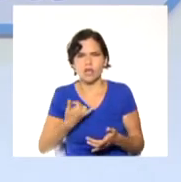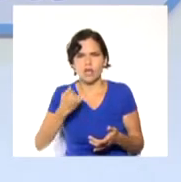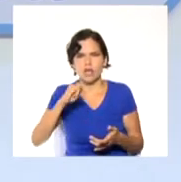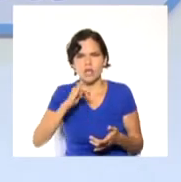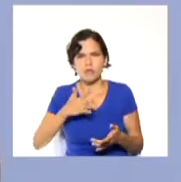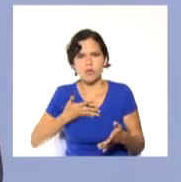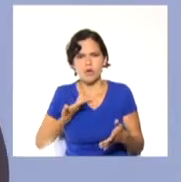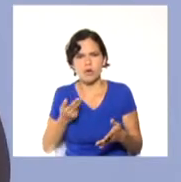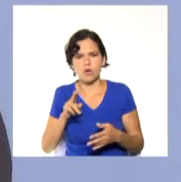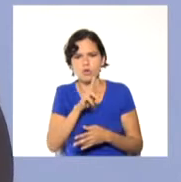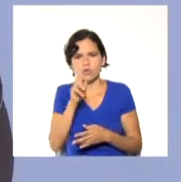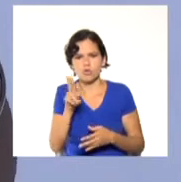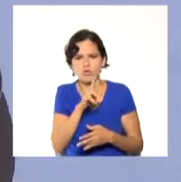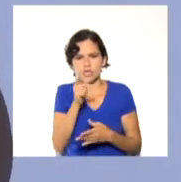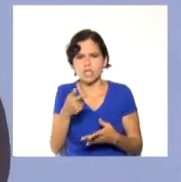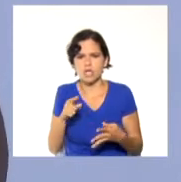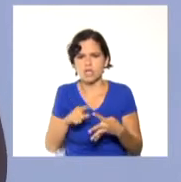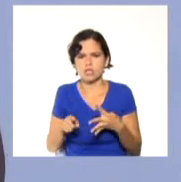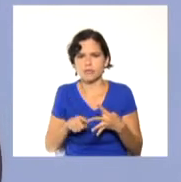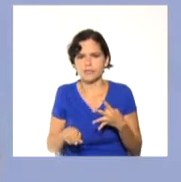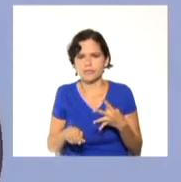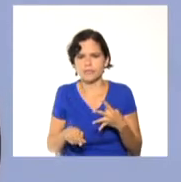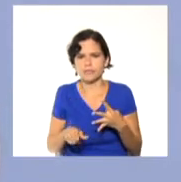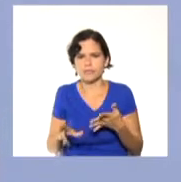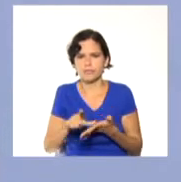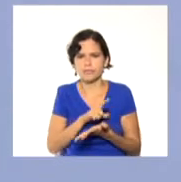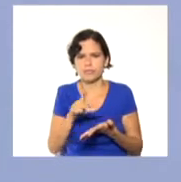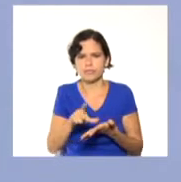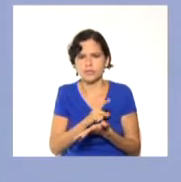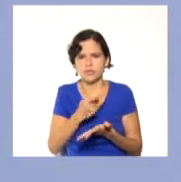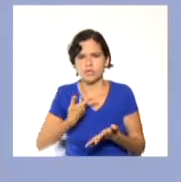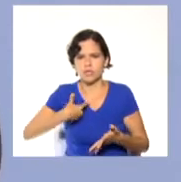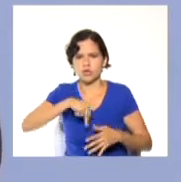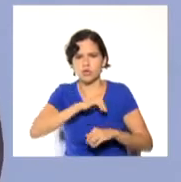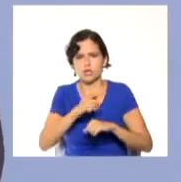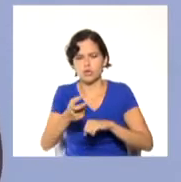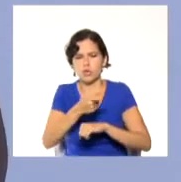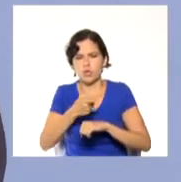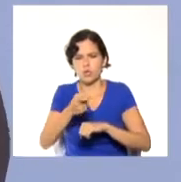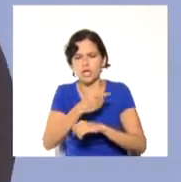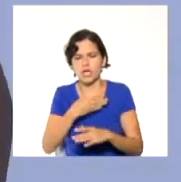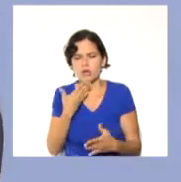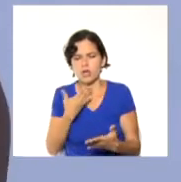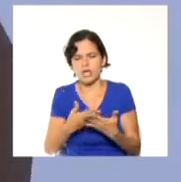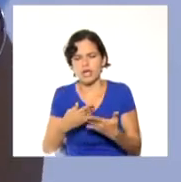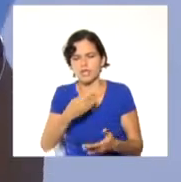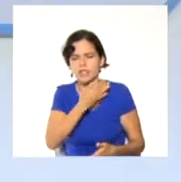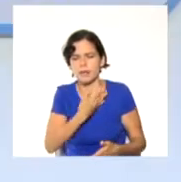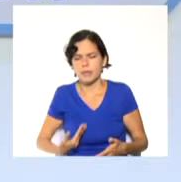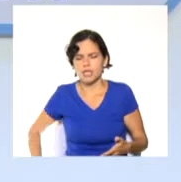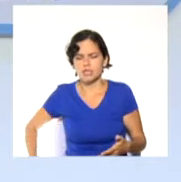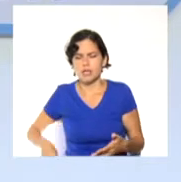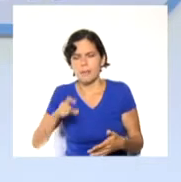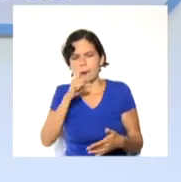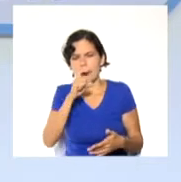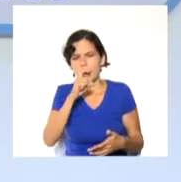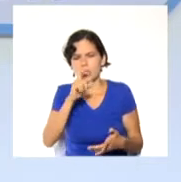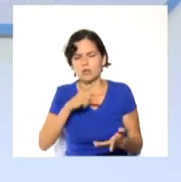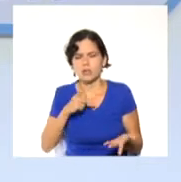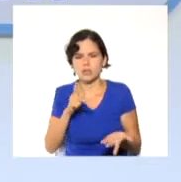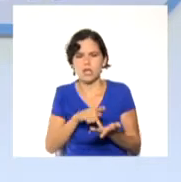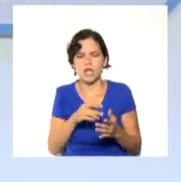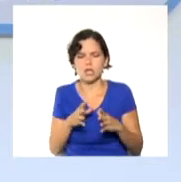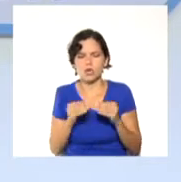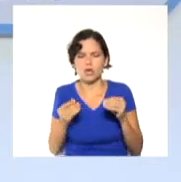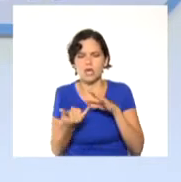utilizar estos materiales didácticos que nuestro gobierno, y gracias al presidente Maduro, nos ha hecho llegar a cada